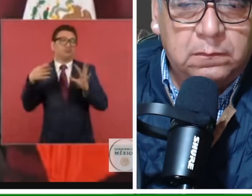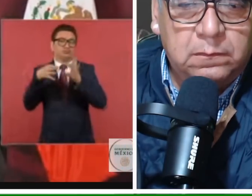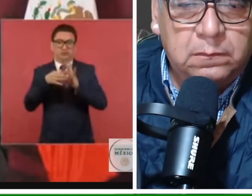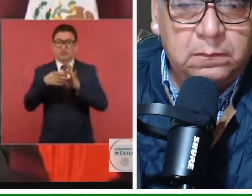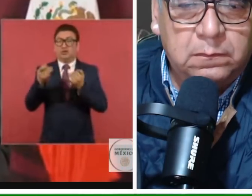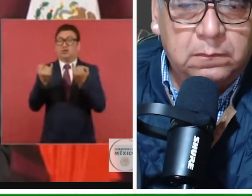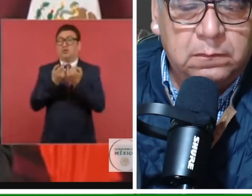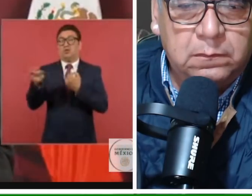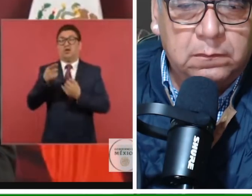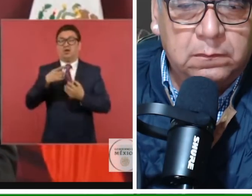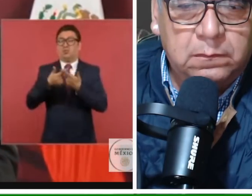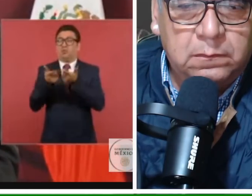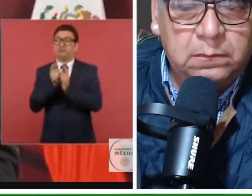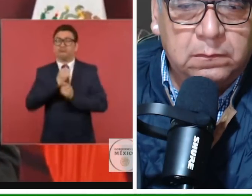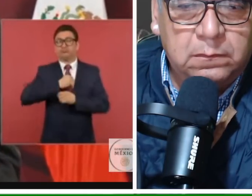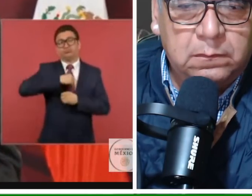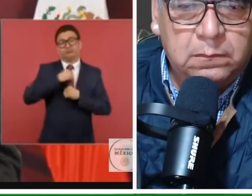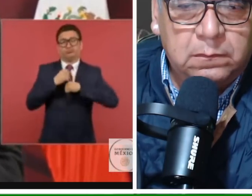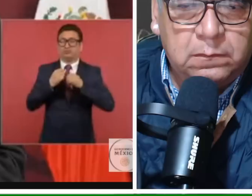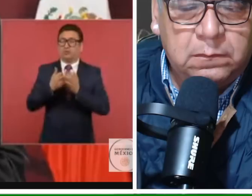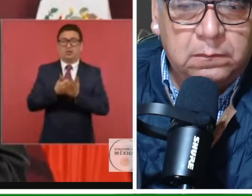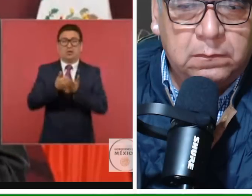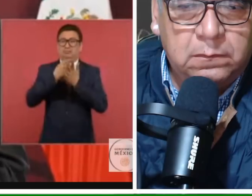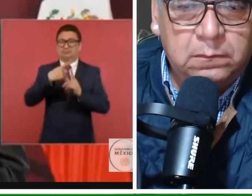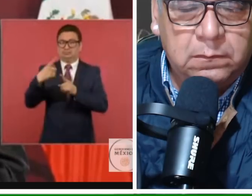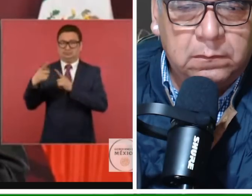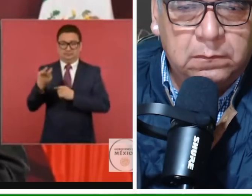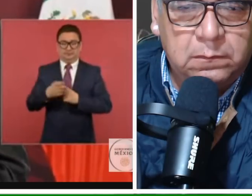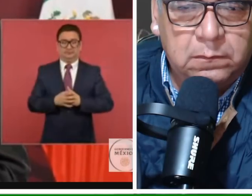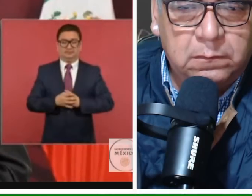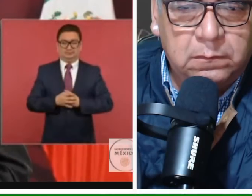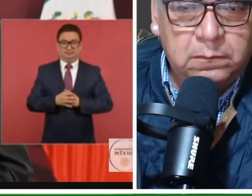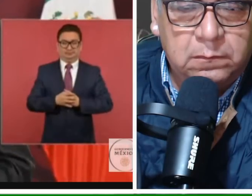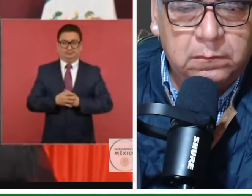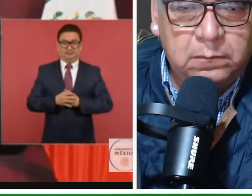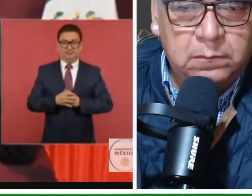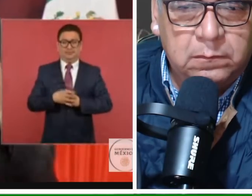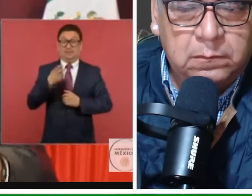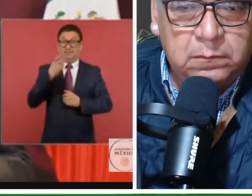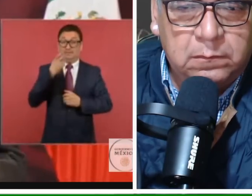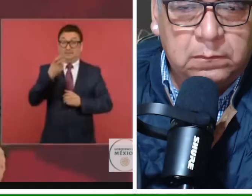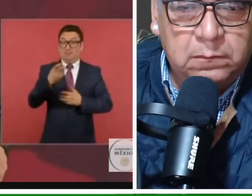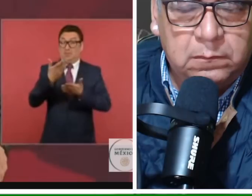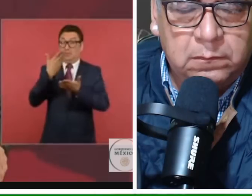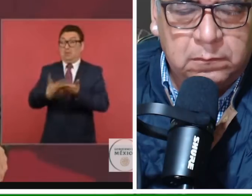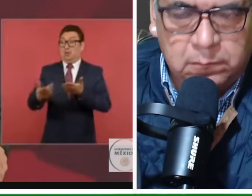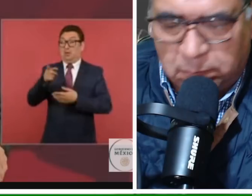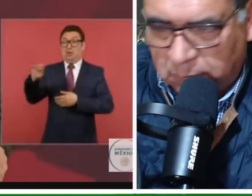de influencias. Pero eso hasta me insulta